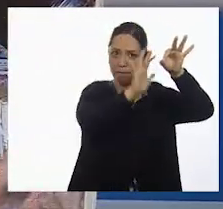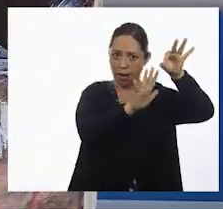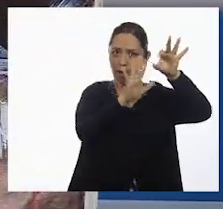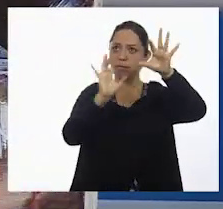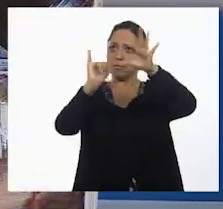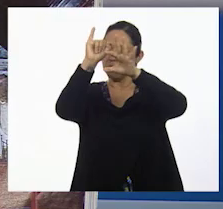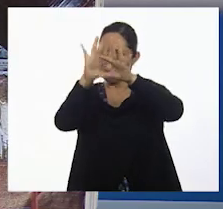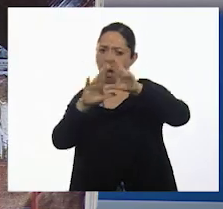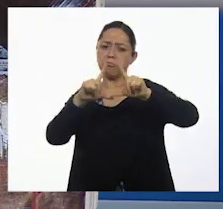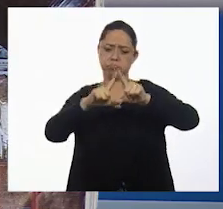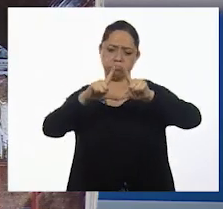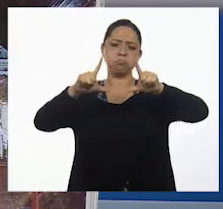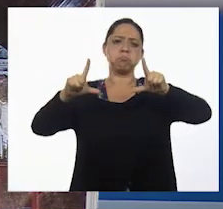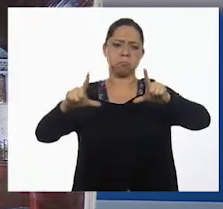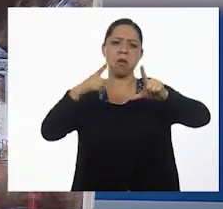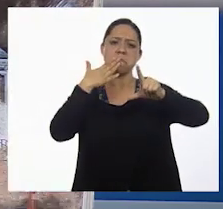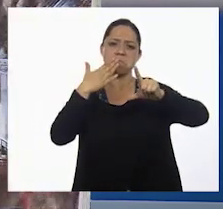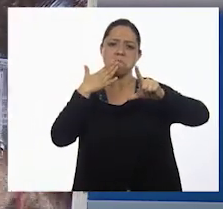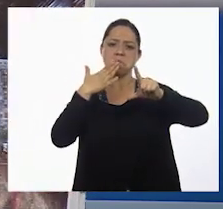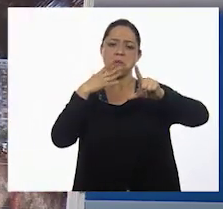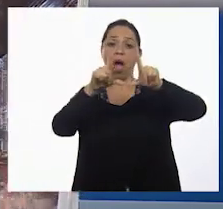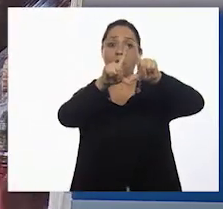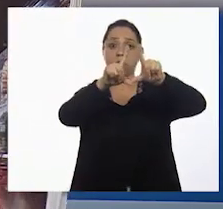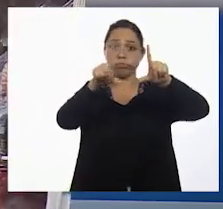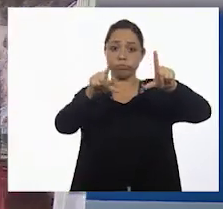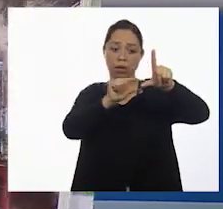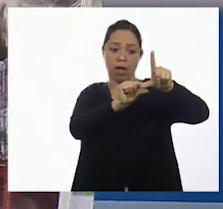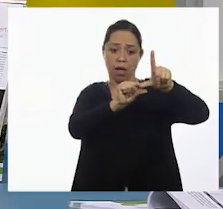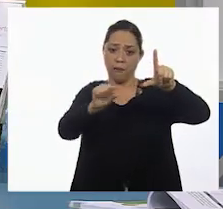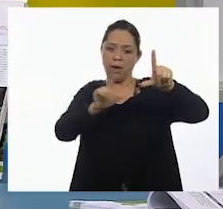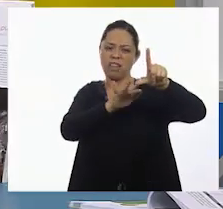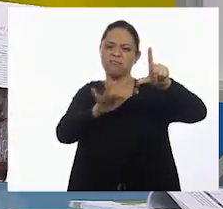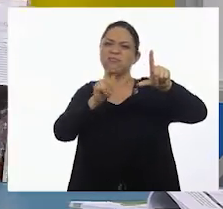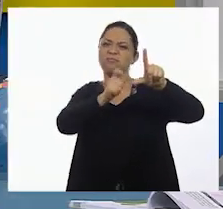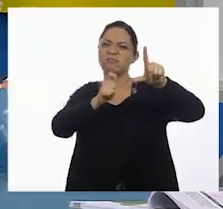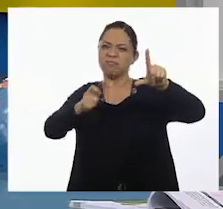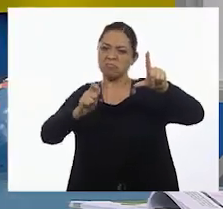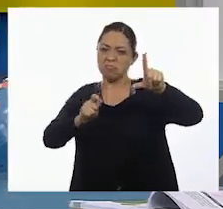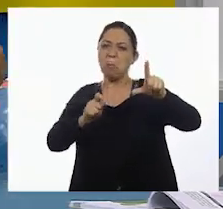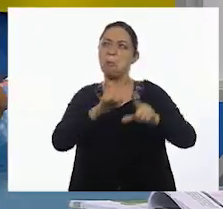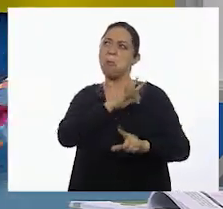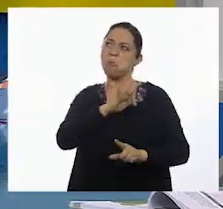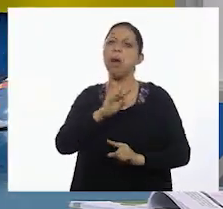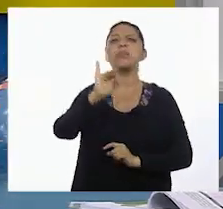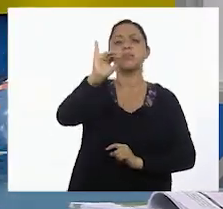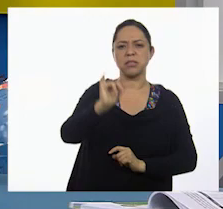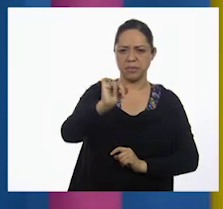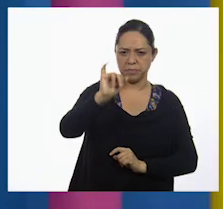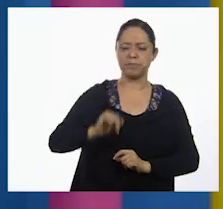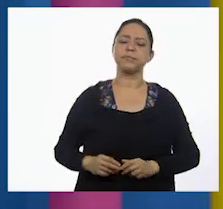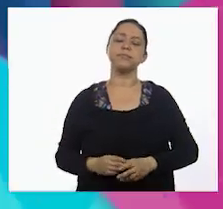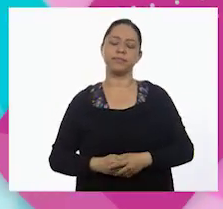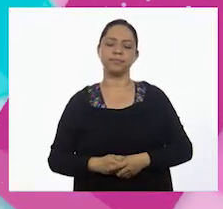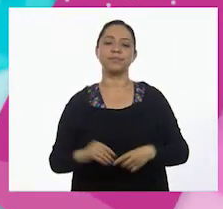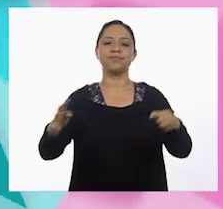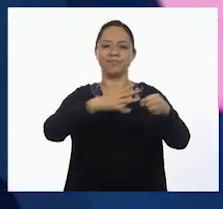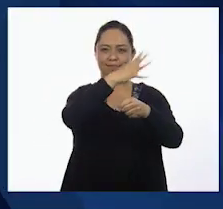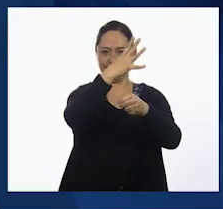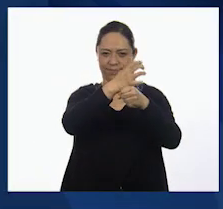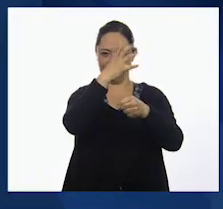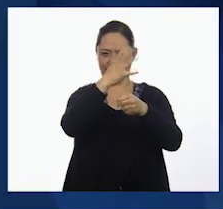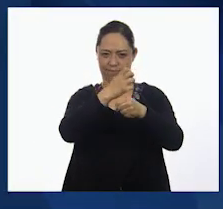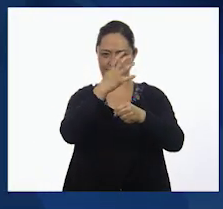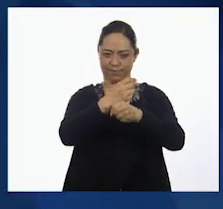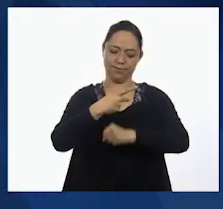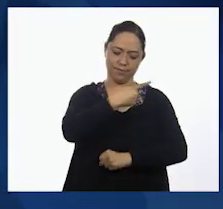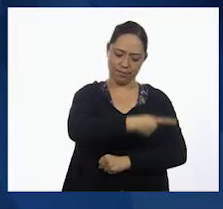muy buen tamaño, tienen su pie de fotografía, entonces ahí también podemos decir que sí. Que sí. Bien. La cuarta nos